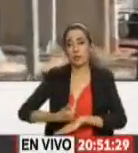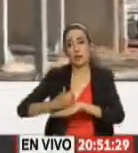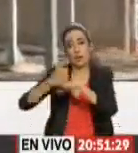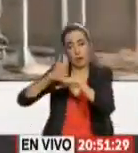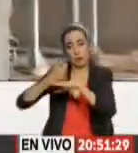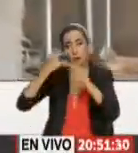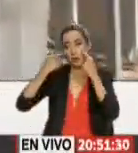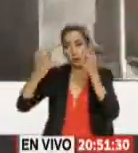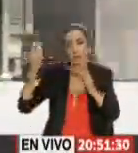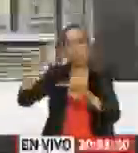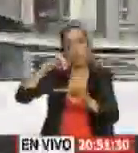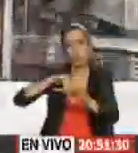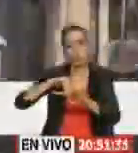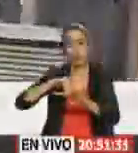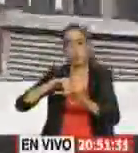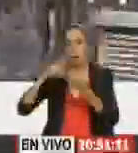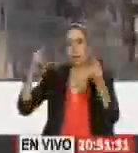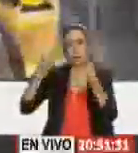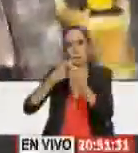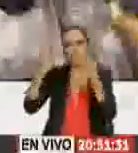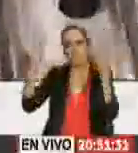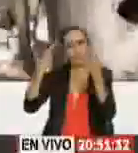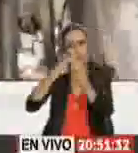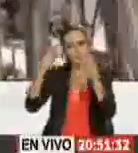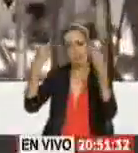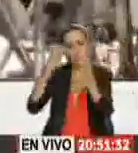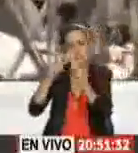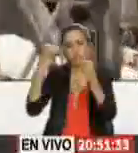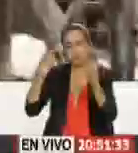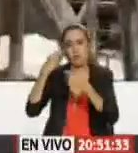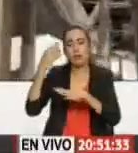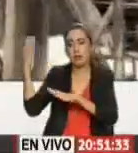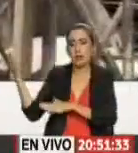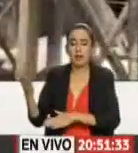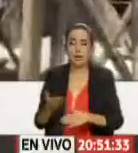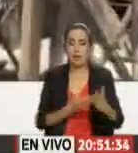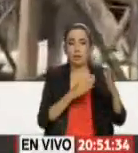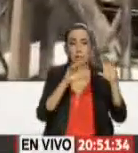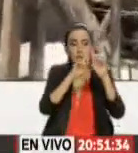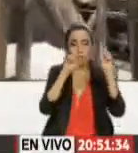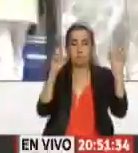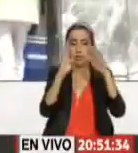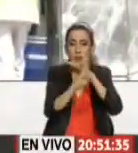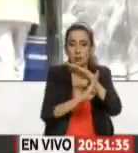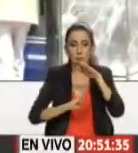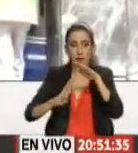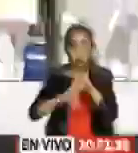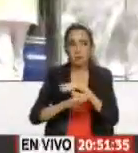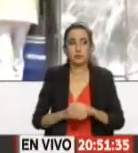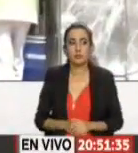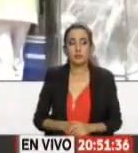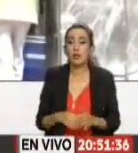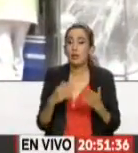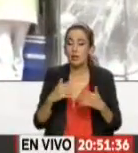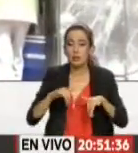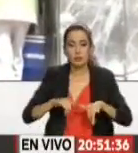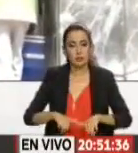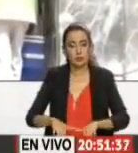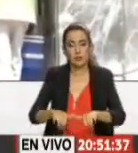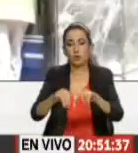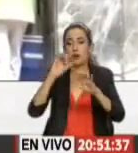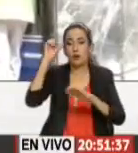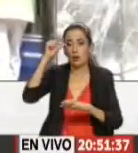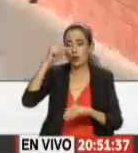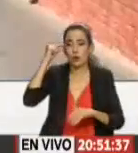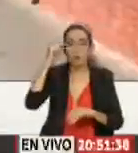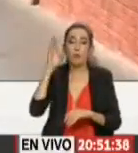chavismo insisten en que se trató de un atentado para desestabilizar el país con ataques a los servicios básicos. A raíz del hecho, el gobierno de Maduro anunció